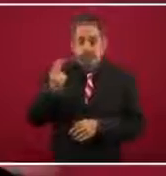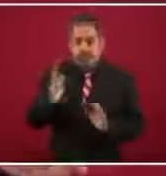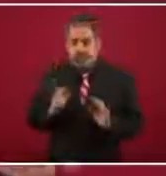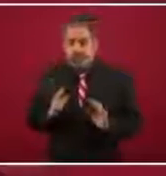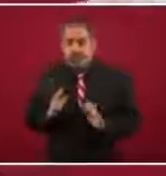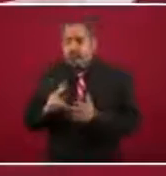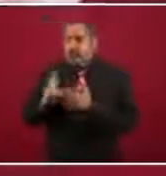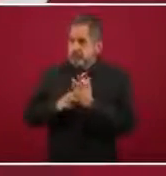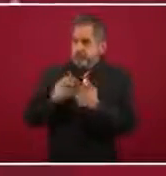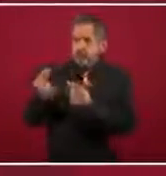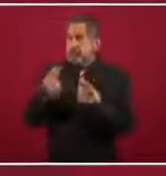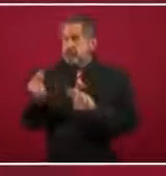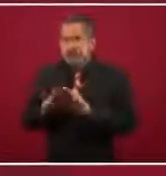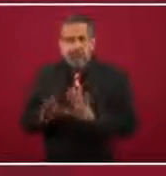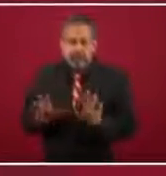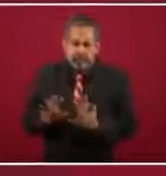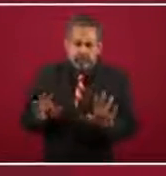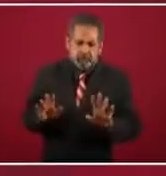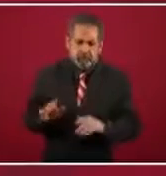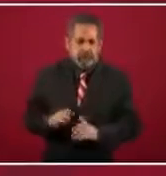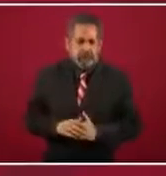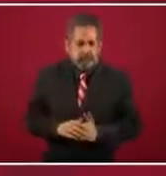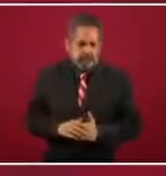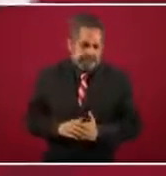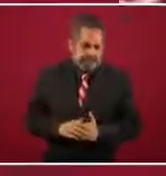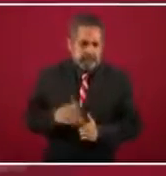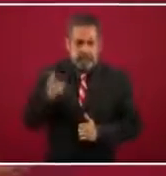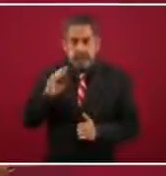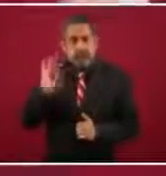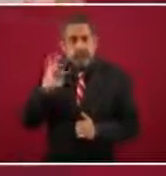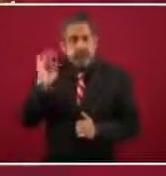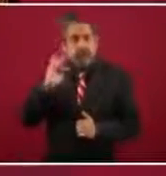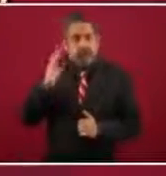ojalá y no lo volvamos a necesitar. Pero si